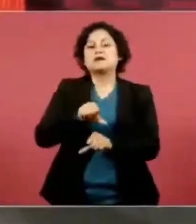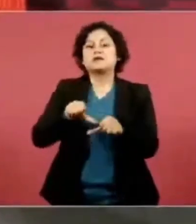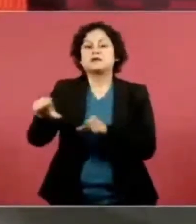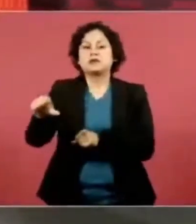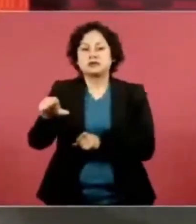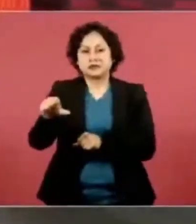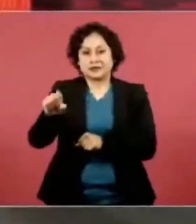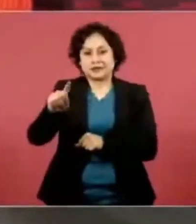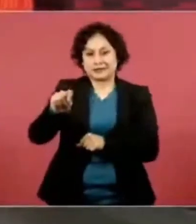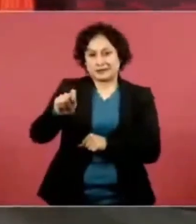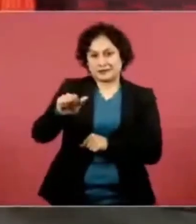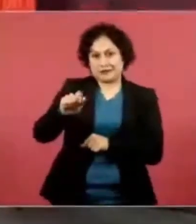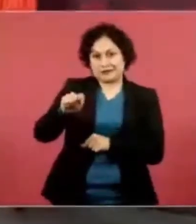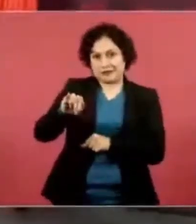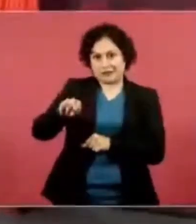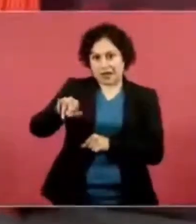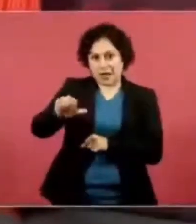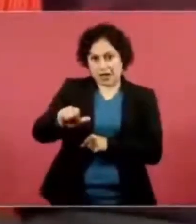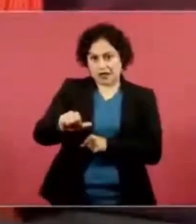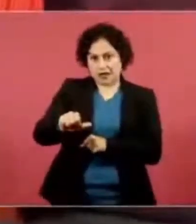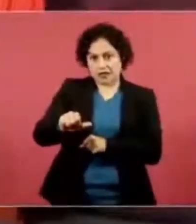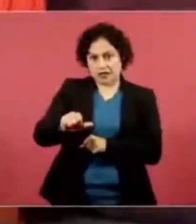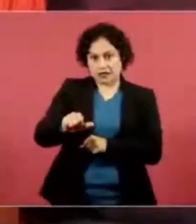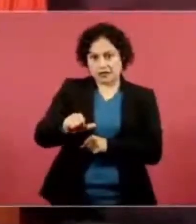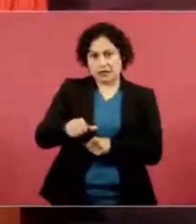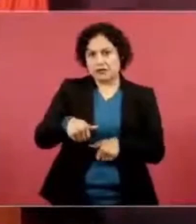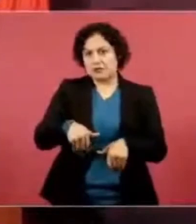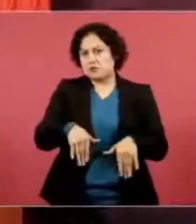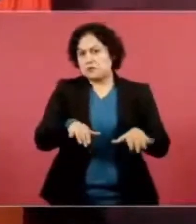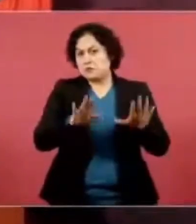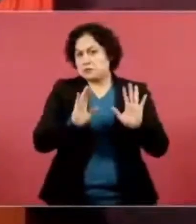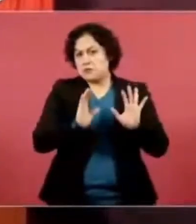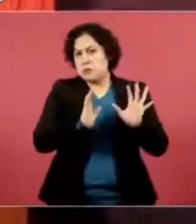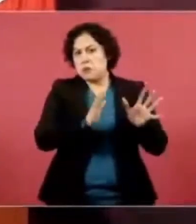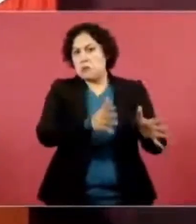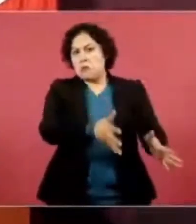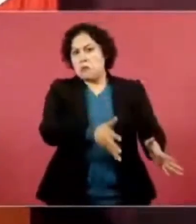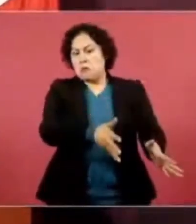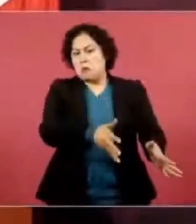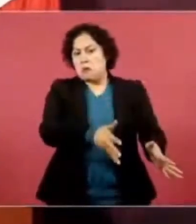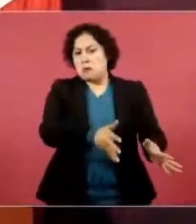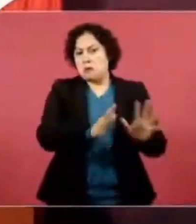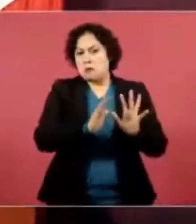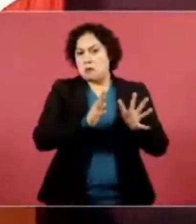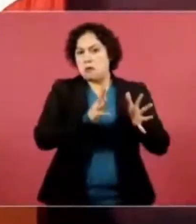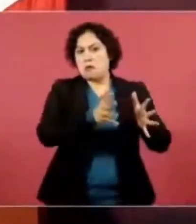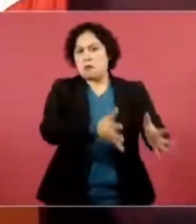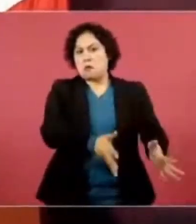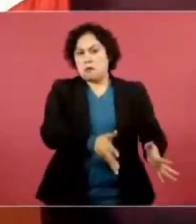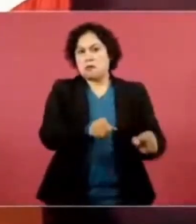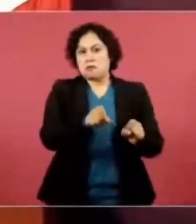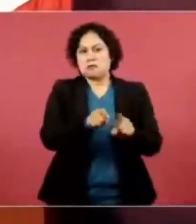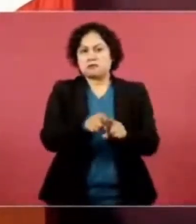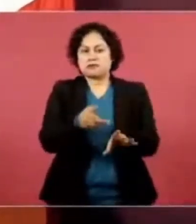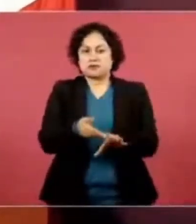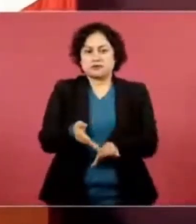dejó. ¿Di bien? ¿Ahí? Y venía de tiempo atrás.